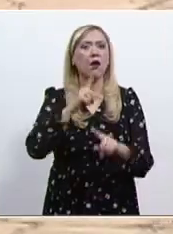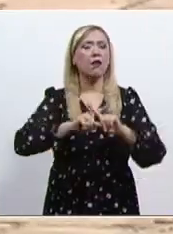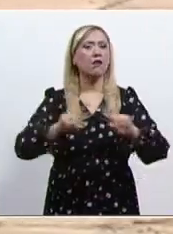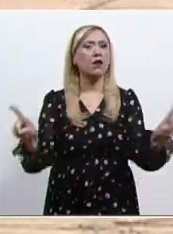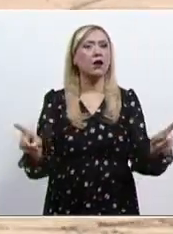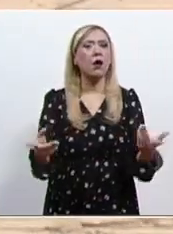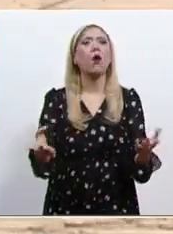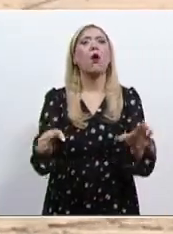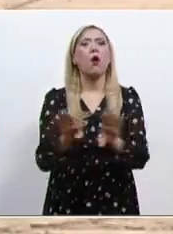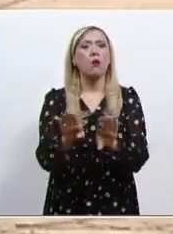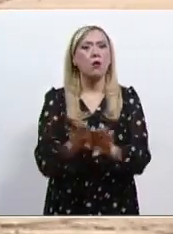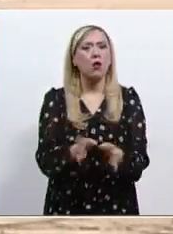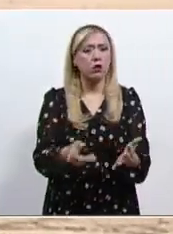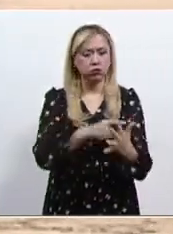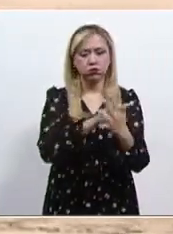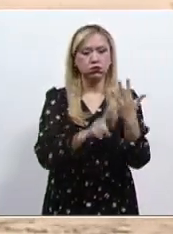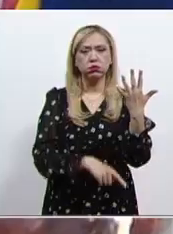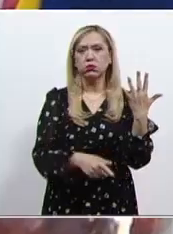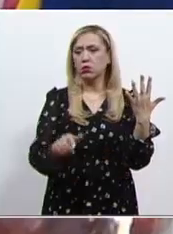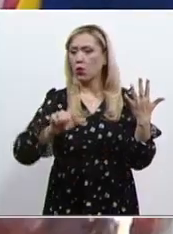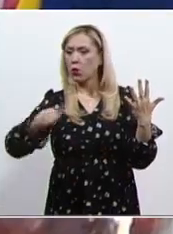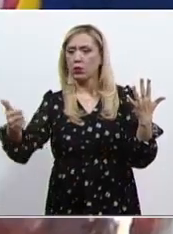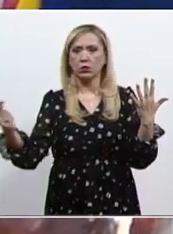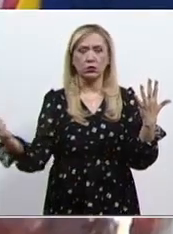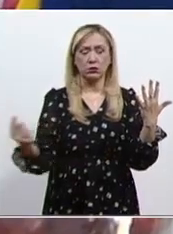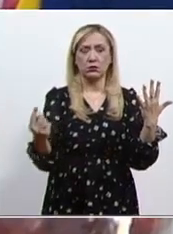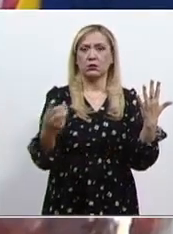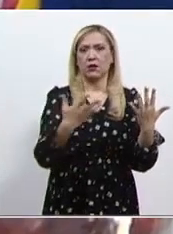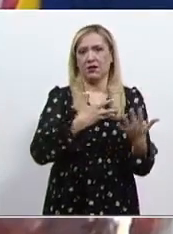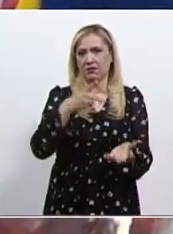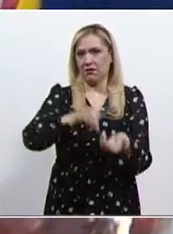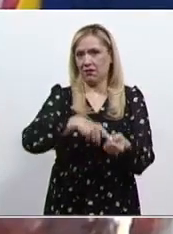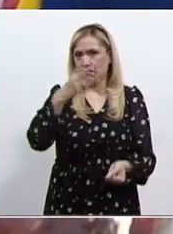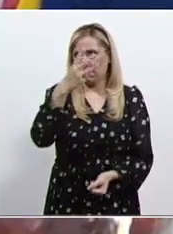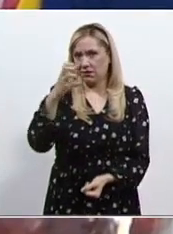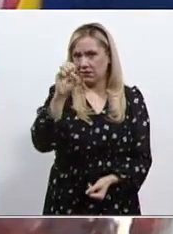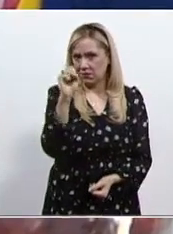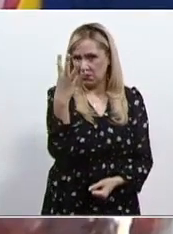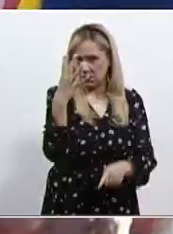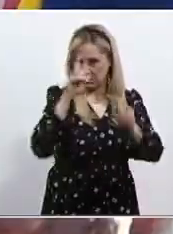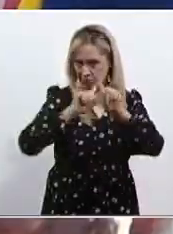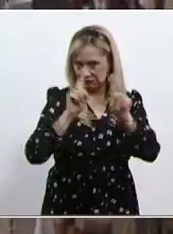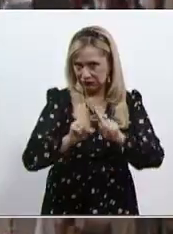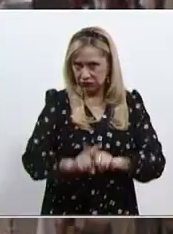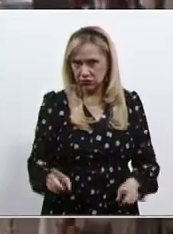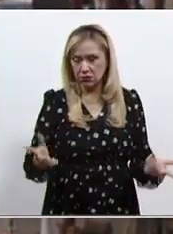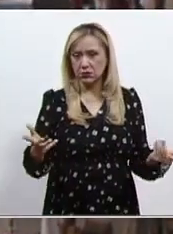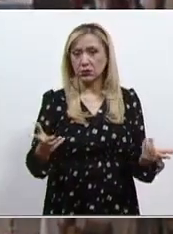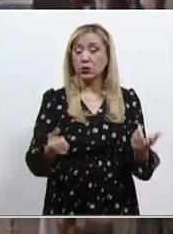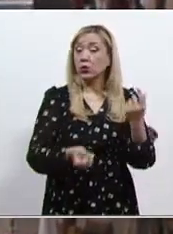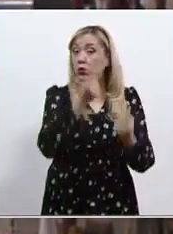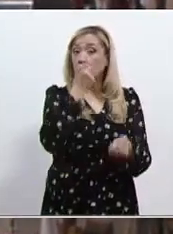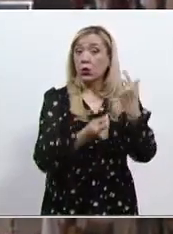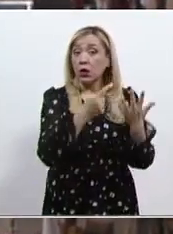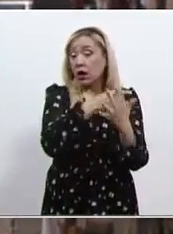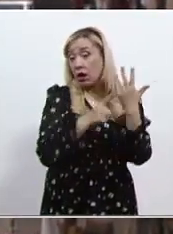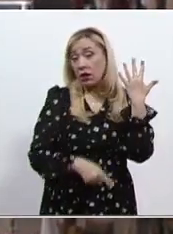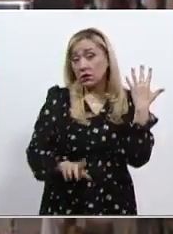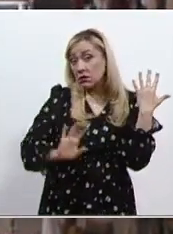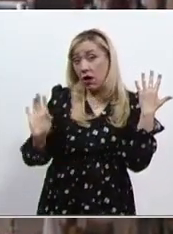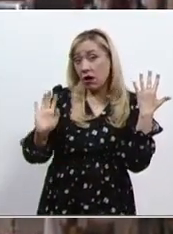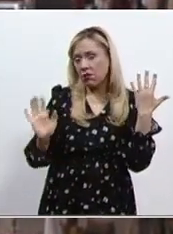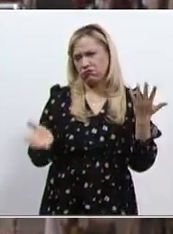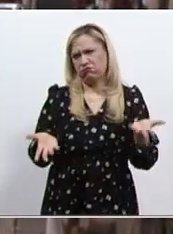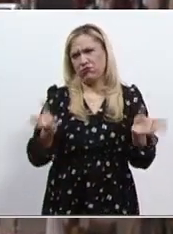el pleno explicó que el legislador al establecer medidas de inclusión lingüística no puede contemplar solo algunas de las lenguas o las lenguas